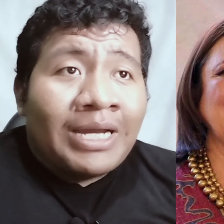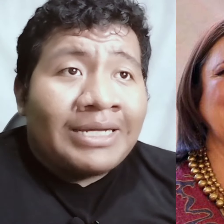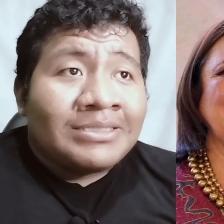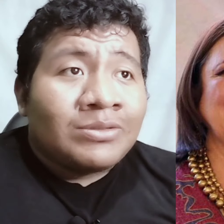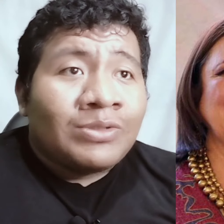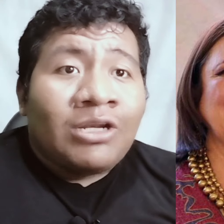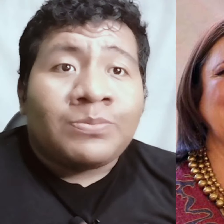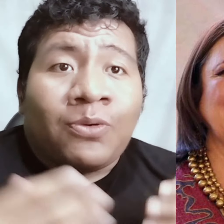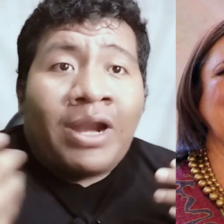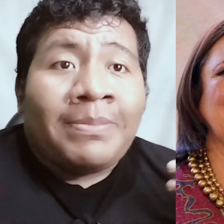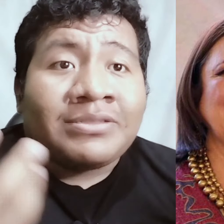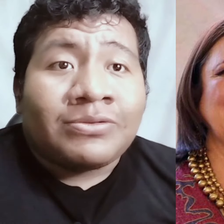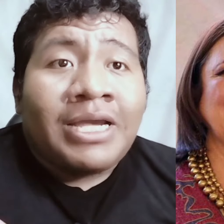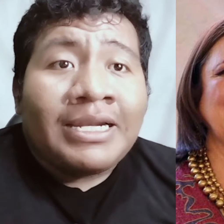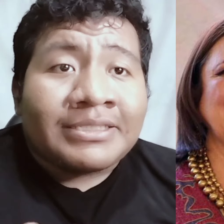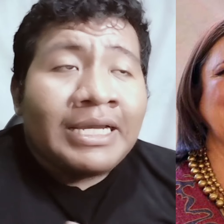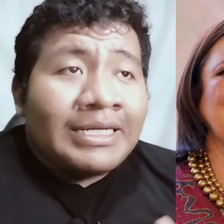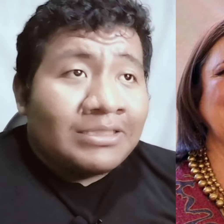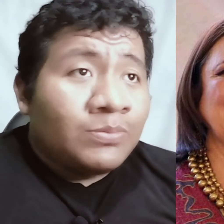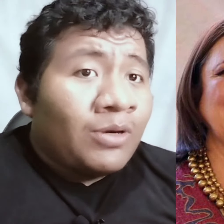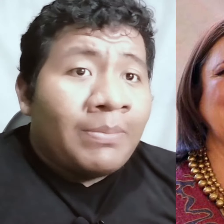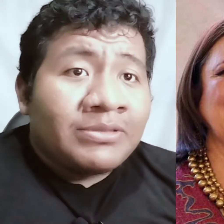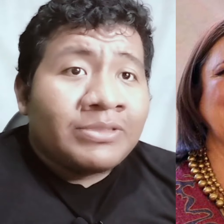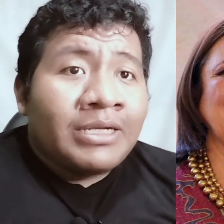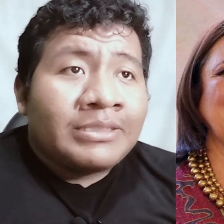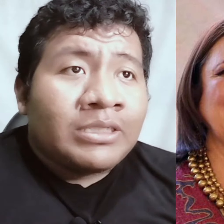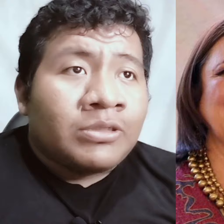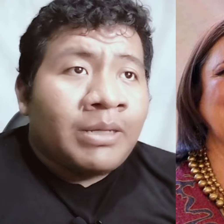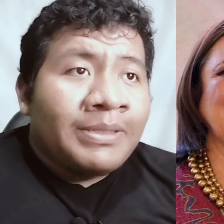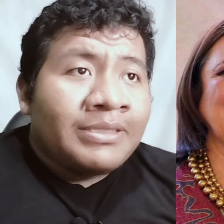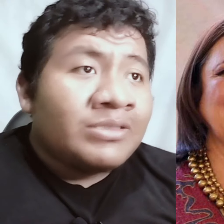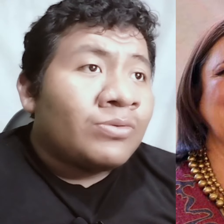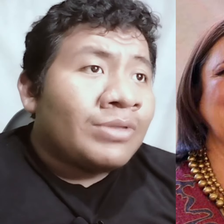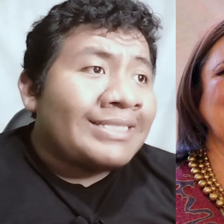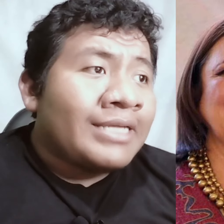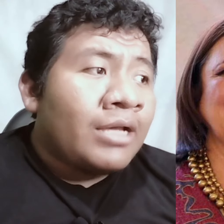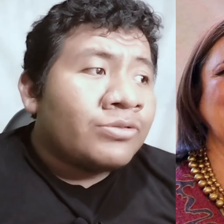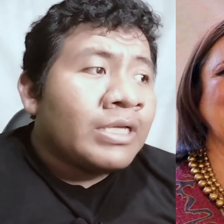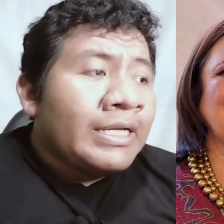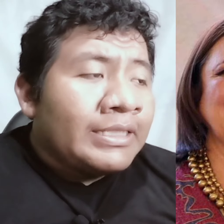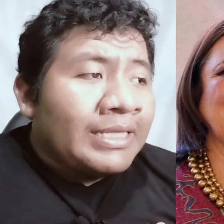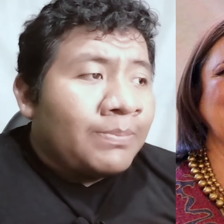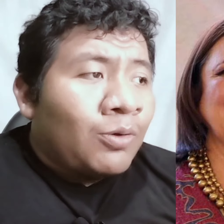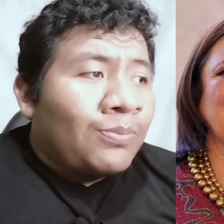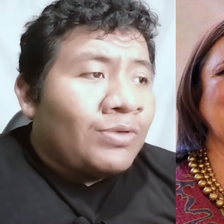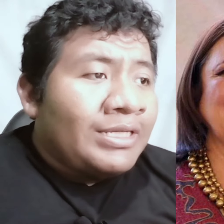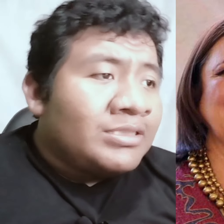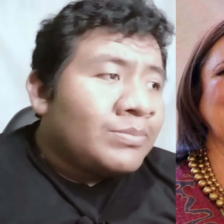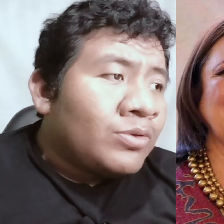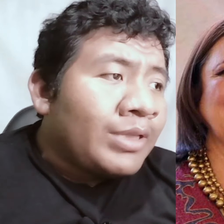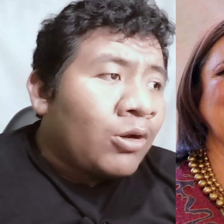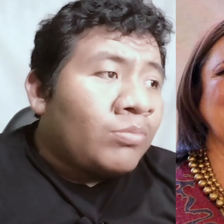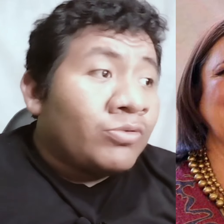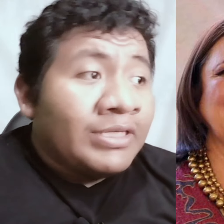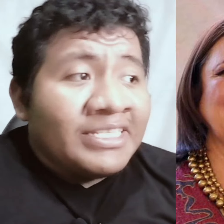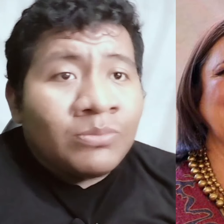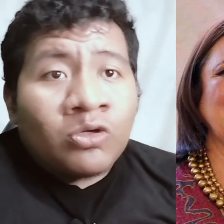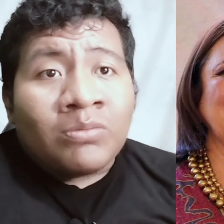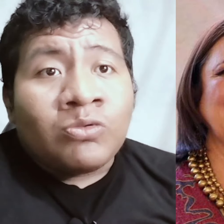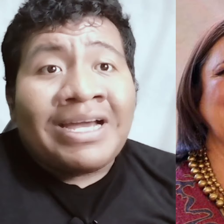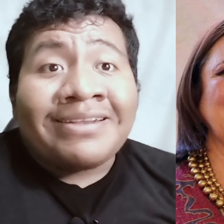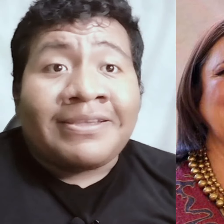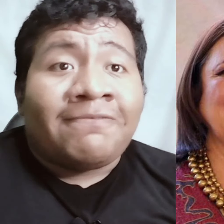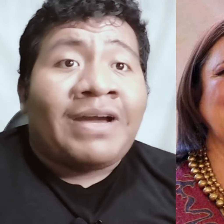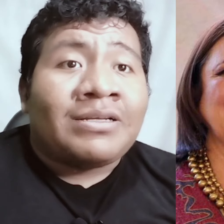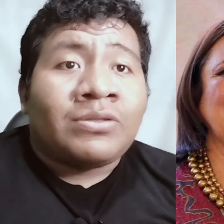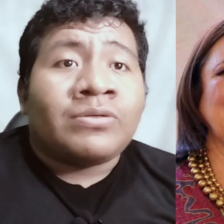respecto a esto de los programas sociales. Estos programas sociales que obviamente son tachados de populismo, de comunismo, como